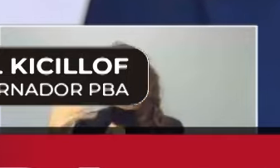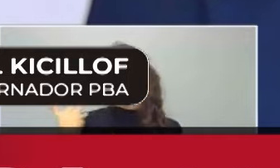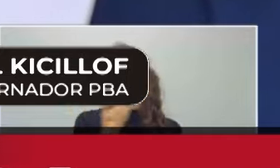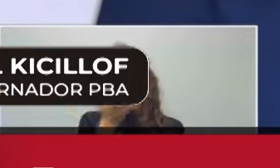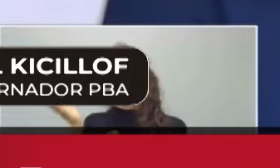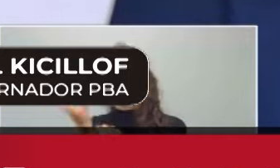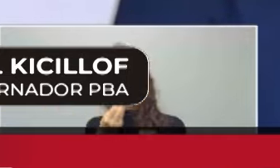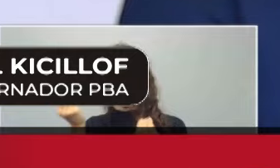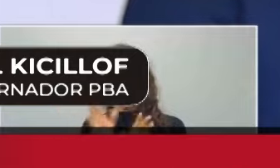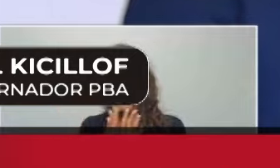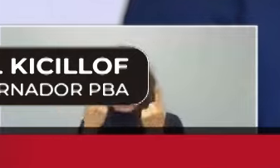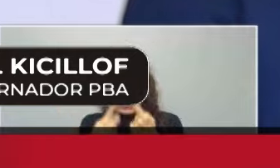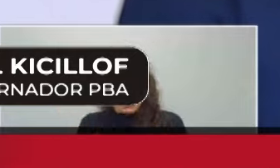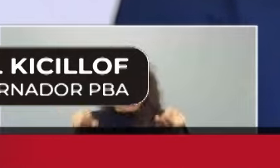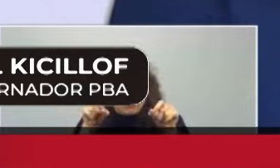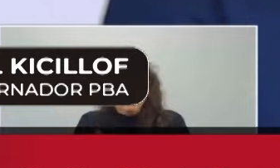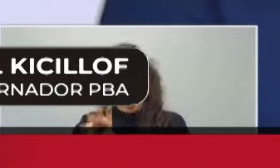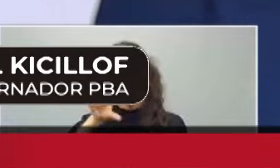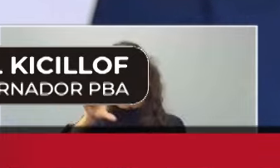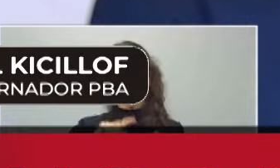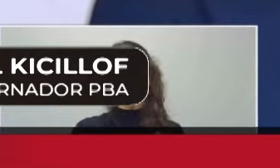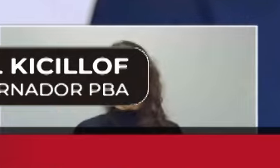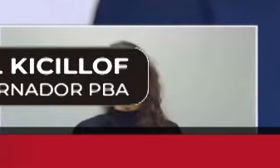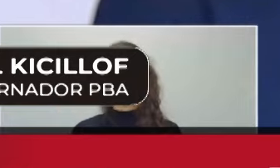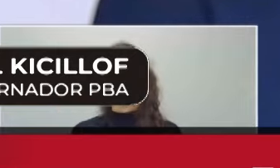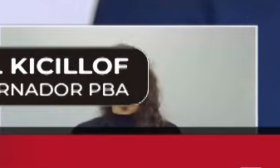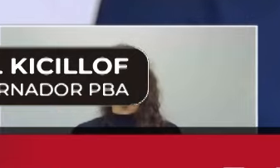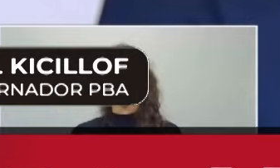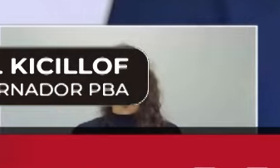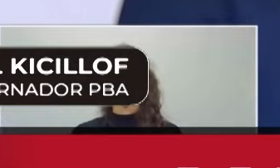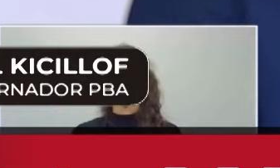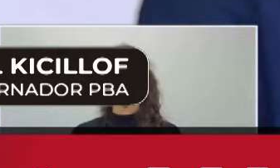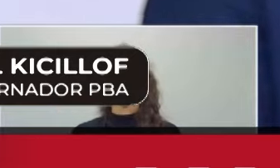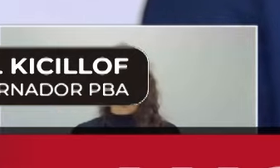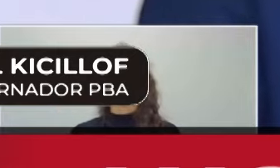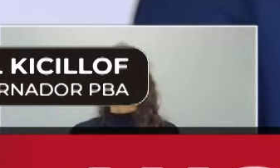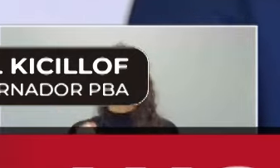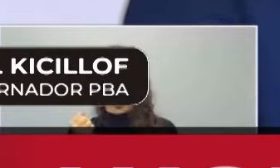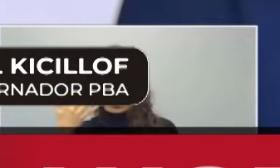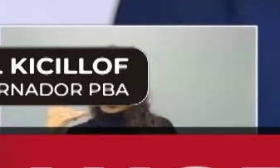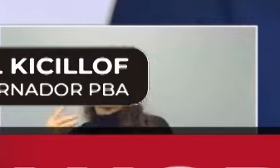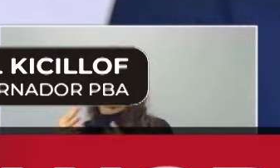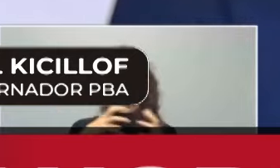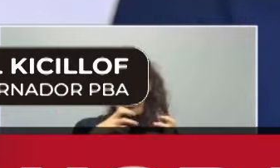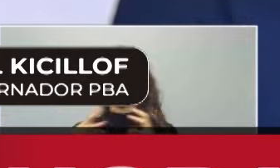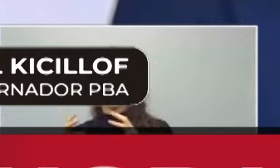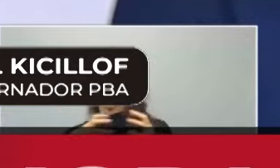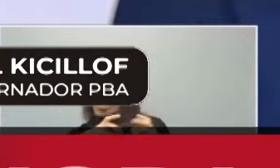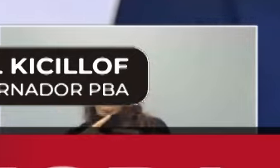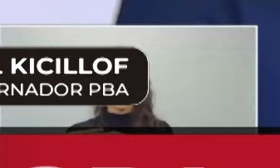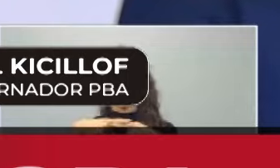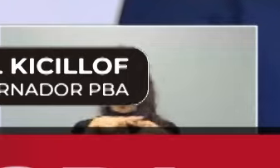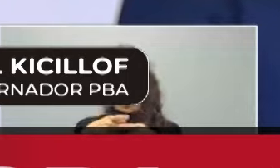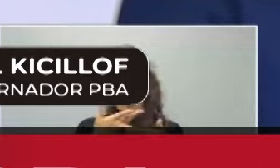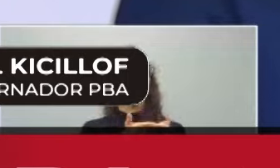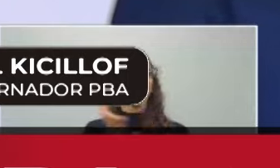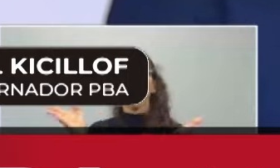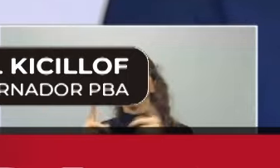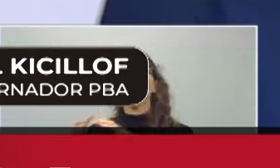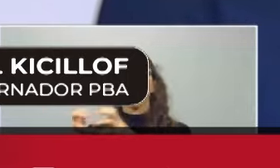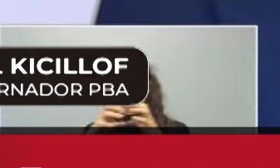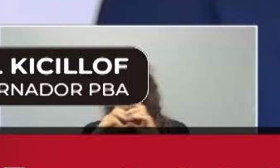con los recursos de la provincia de Buenos Aires. Ha habido mucha polémica, llamémoslo, o discusión pública sobre